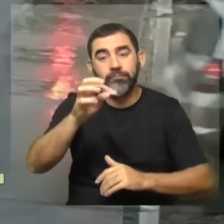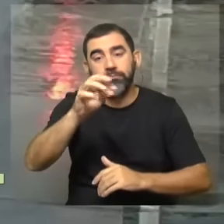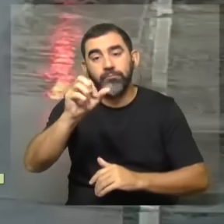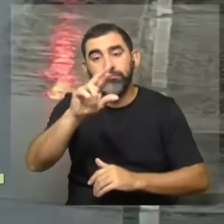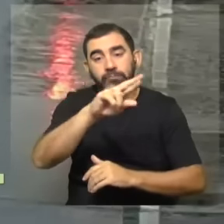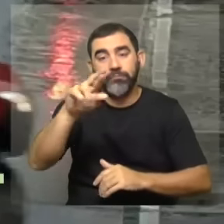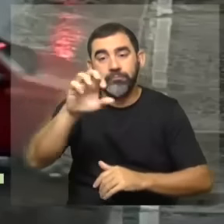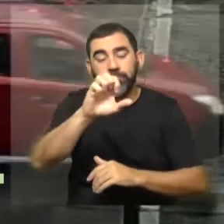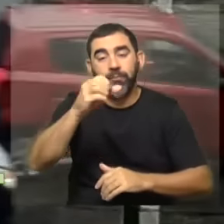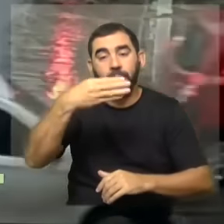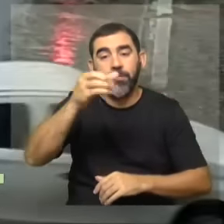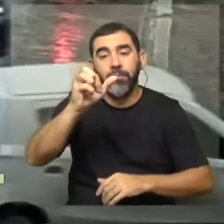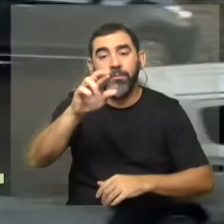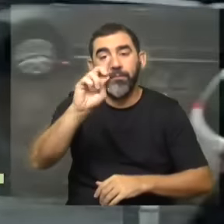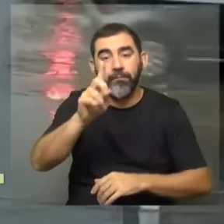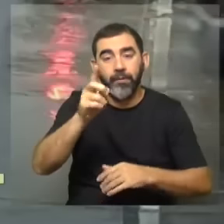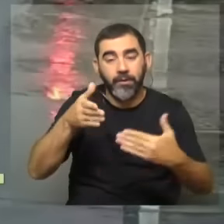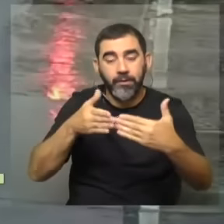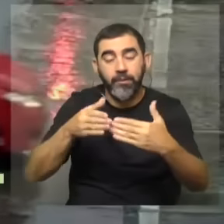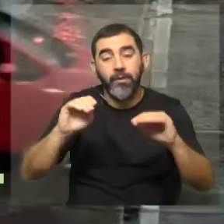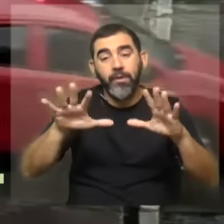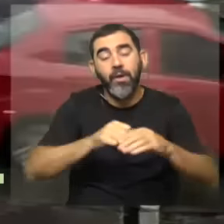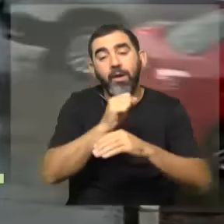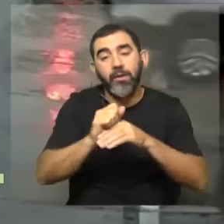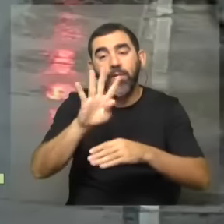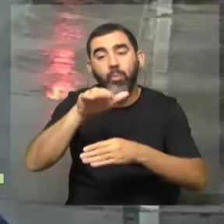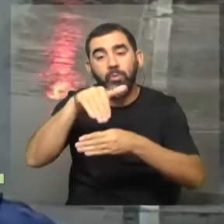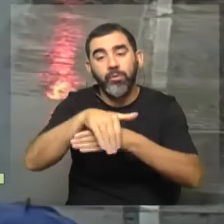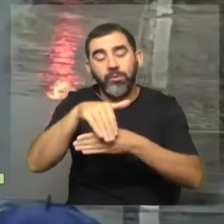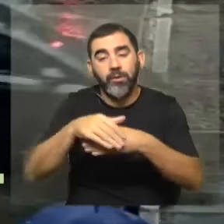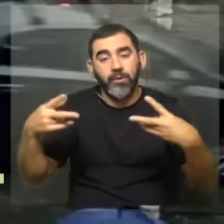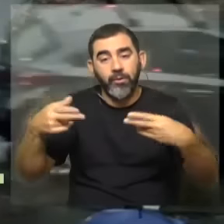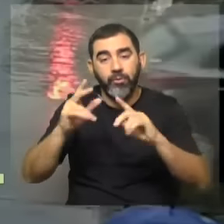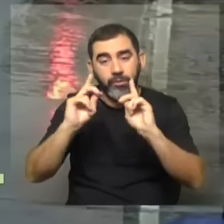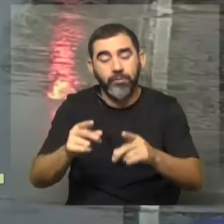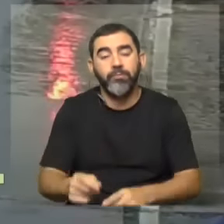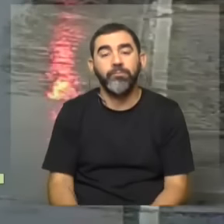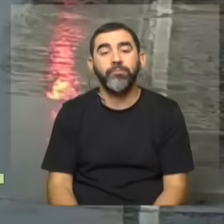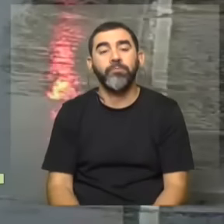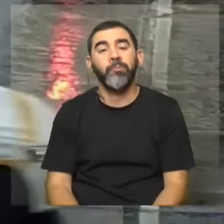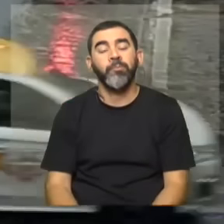berg cortado desde las 10 hasta las 16 por tareas de carga y